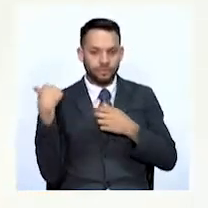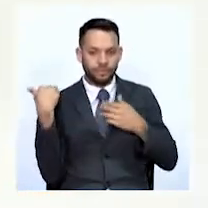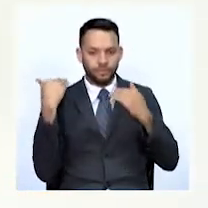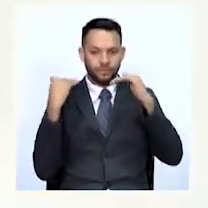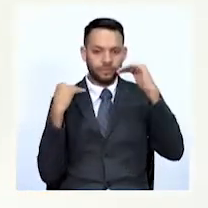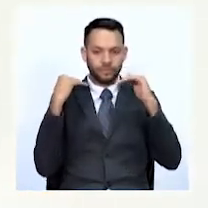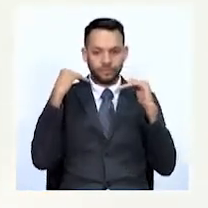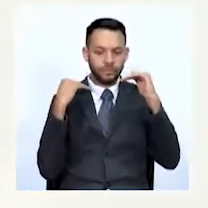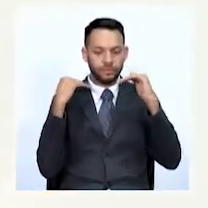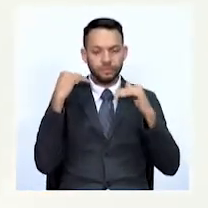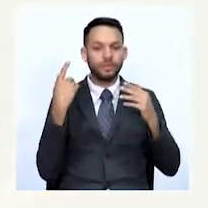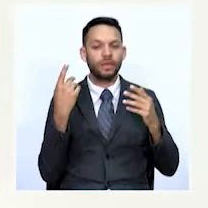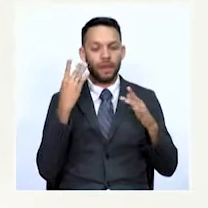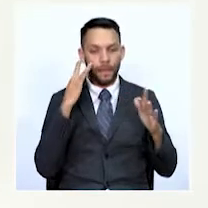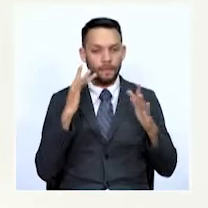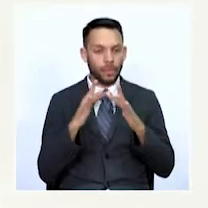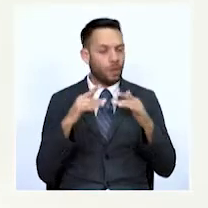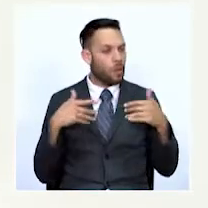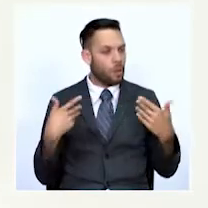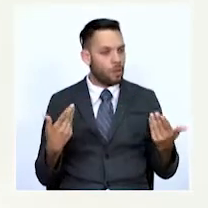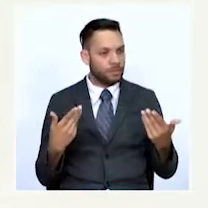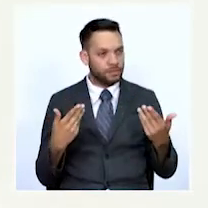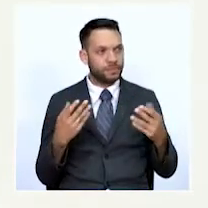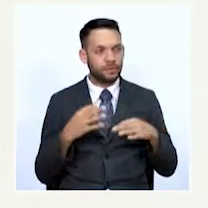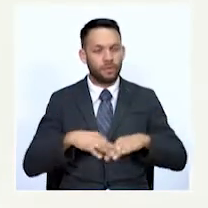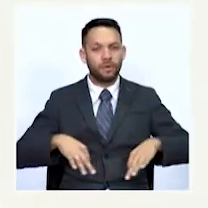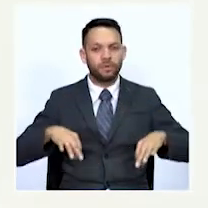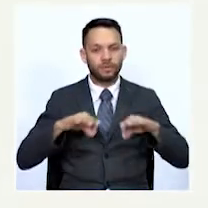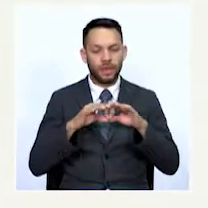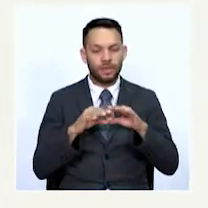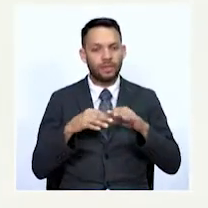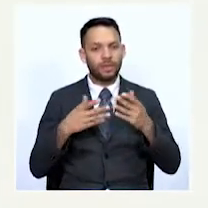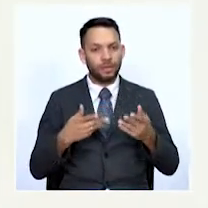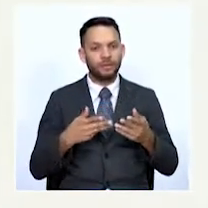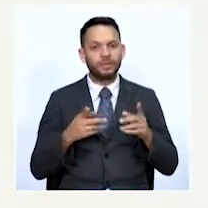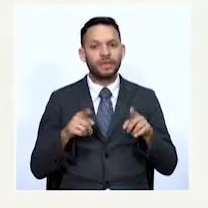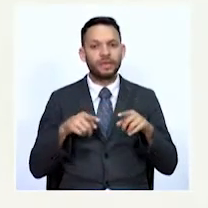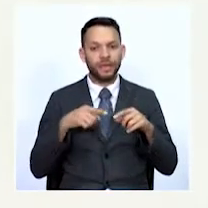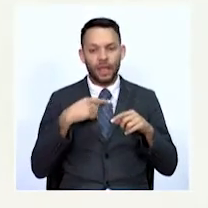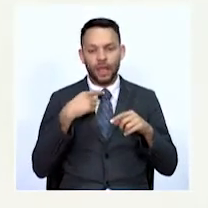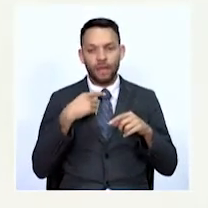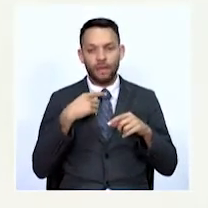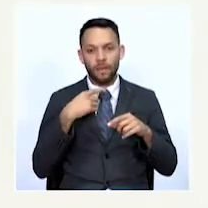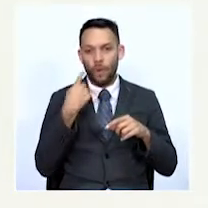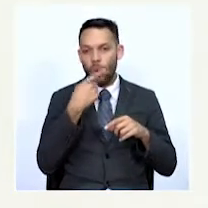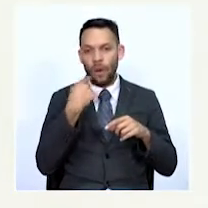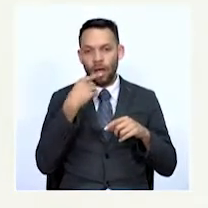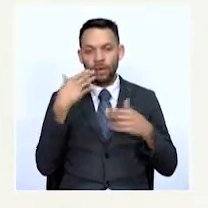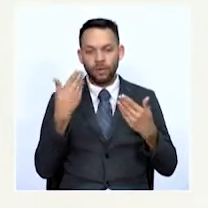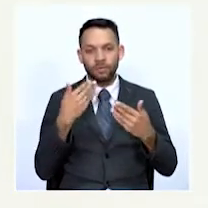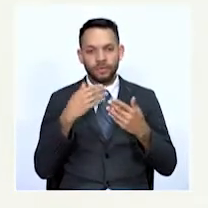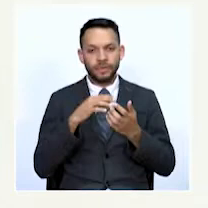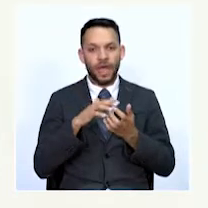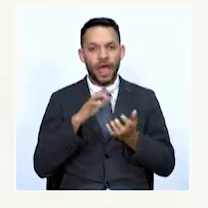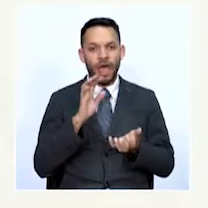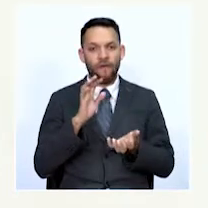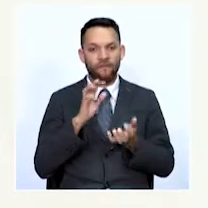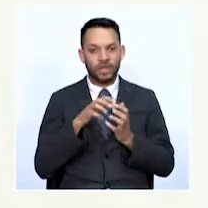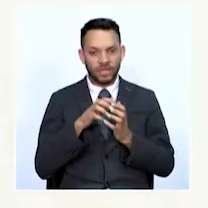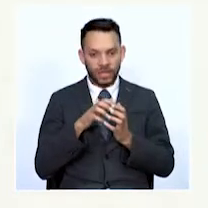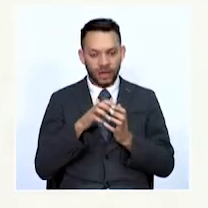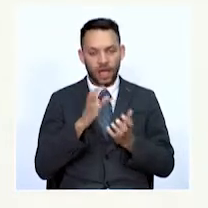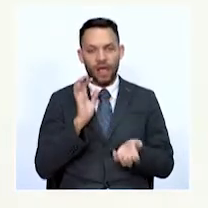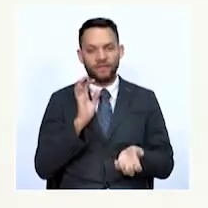articulación temporomandibular, o sea, cómo abro, cómo cierro, o sea, cómo estoy masticando. Abre la boca, cierra,